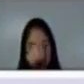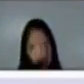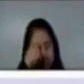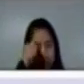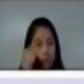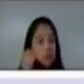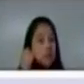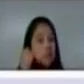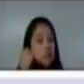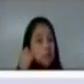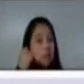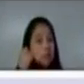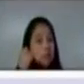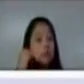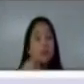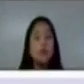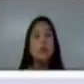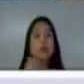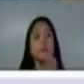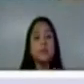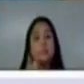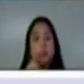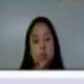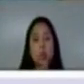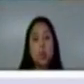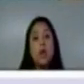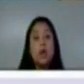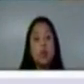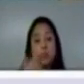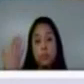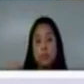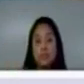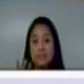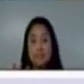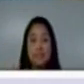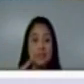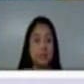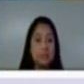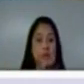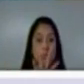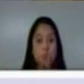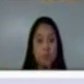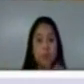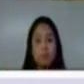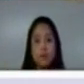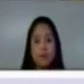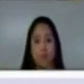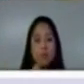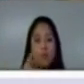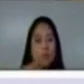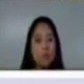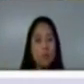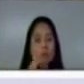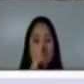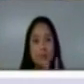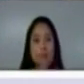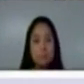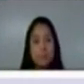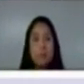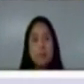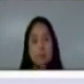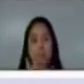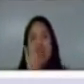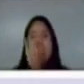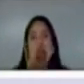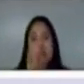nos afectan, la migración, era muy previsible. Y lo otro, el tema de respetar la soberanía por parte,